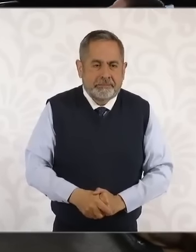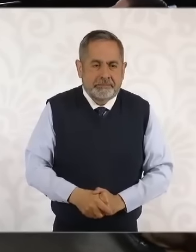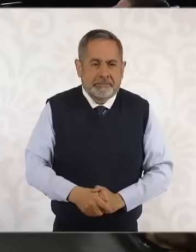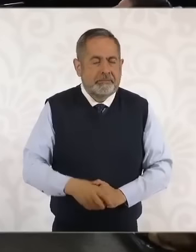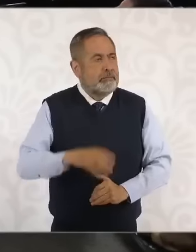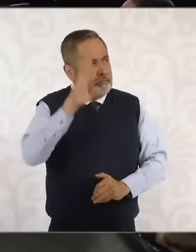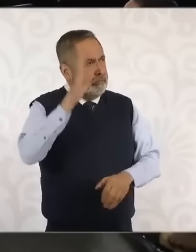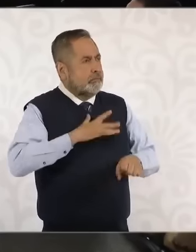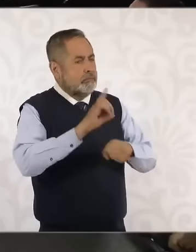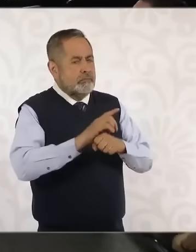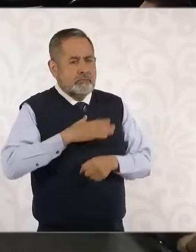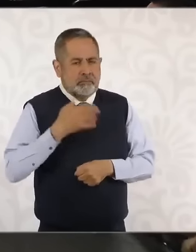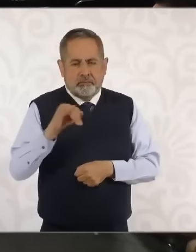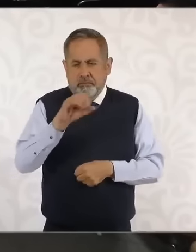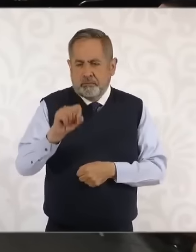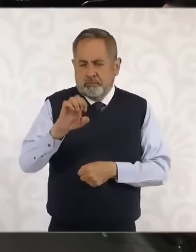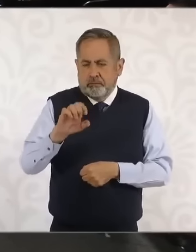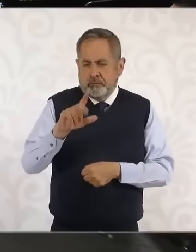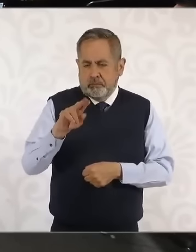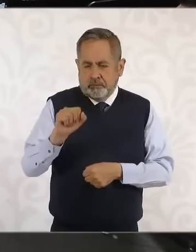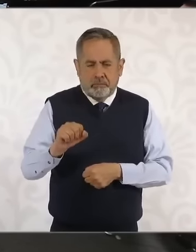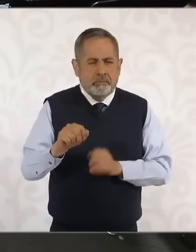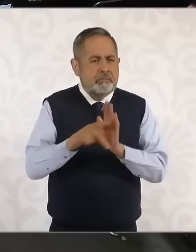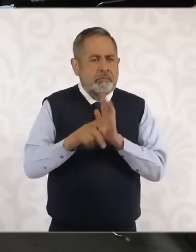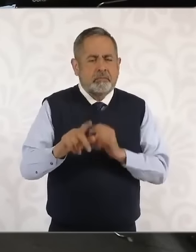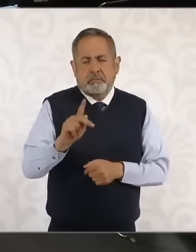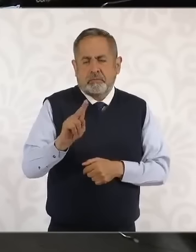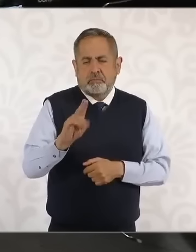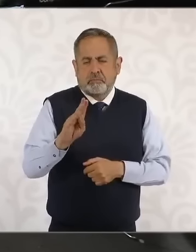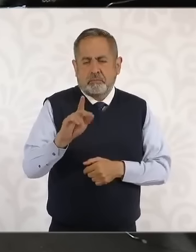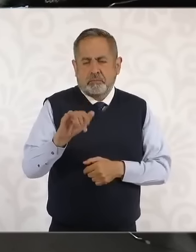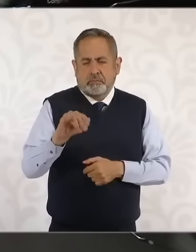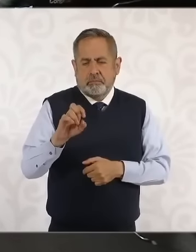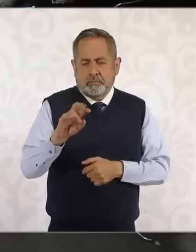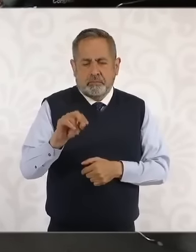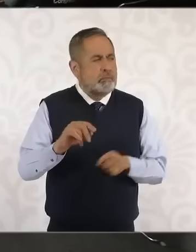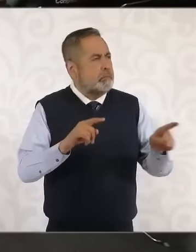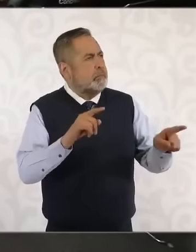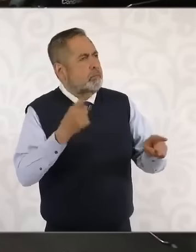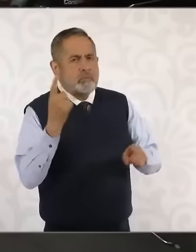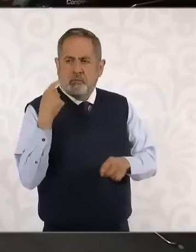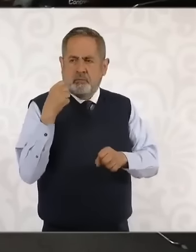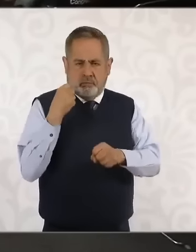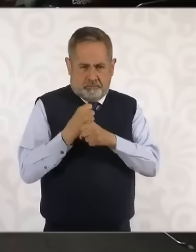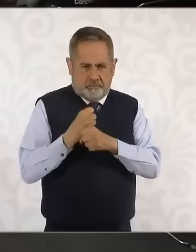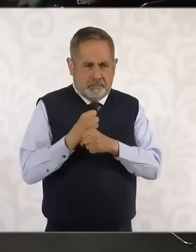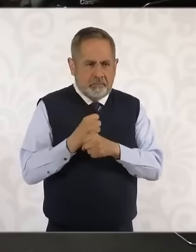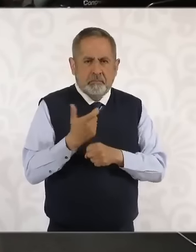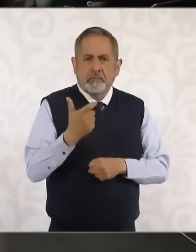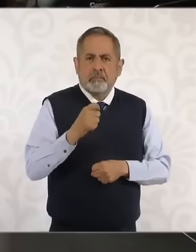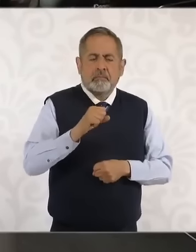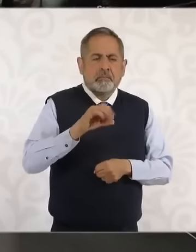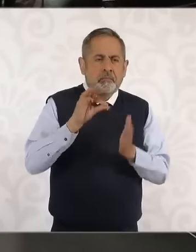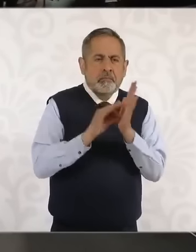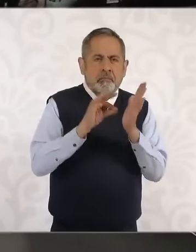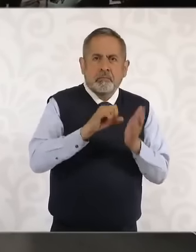Hola, buenos días. José Leveña, de Publimetro. El año pasado se cerró la inflación en el 2025